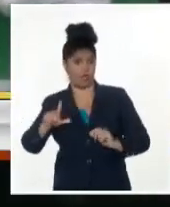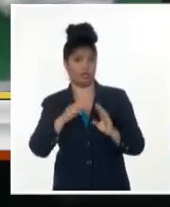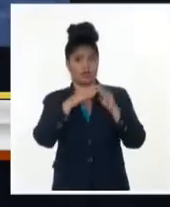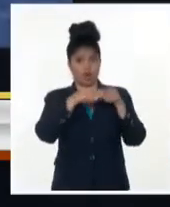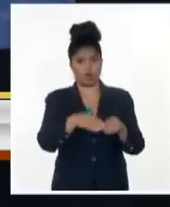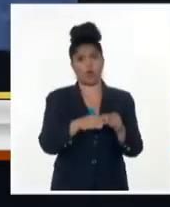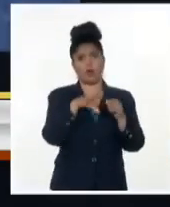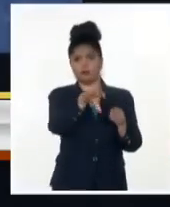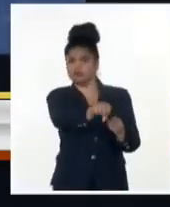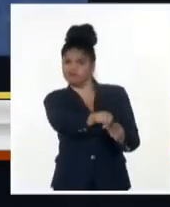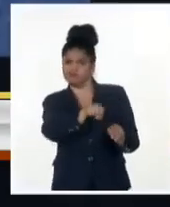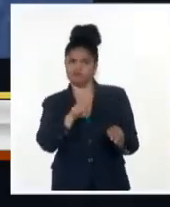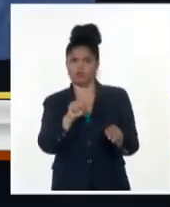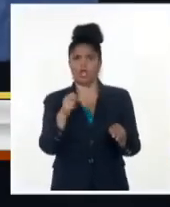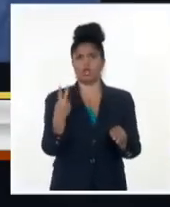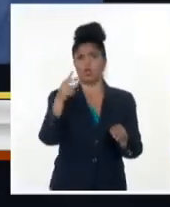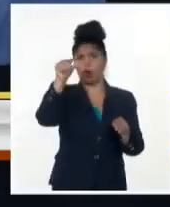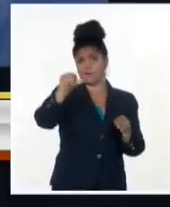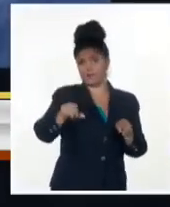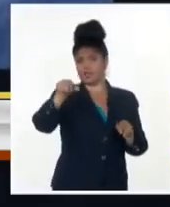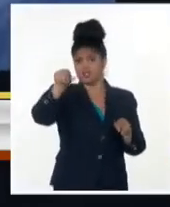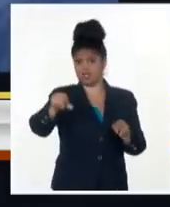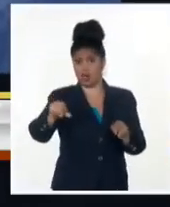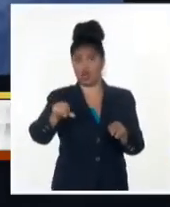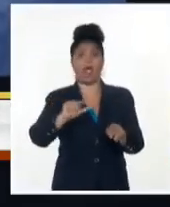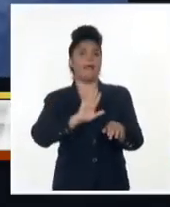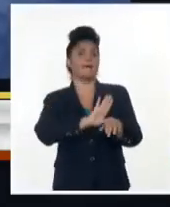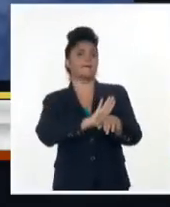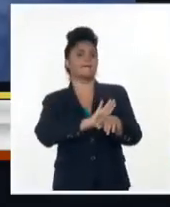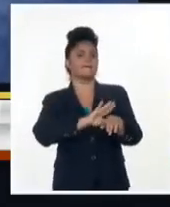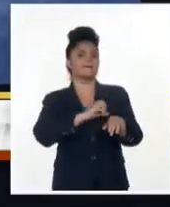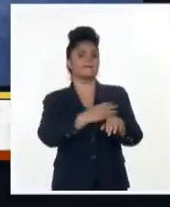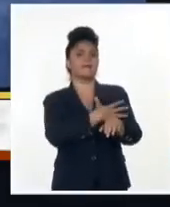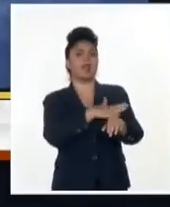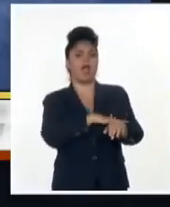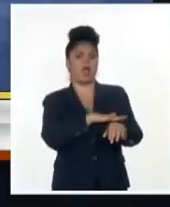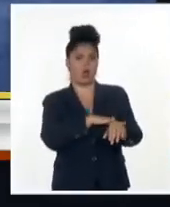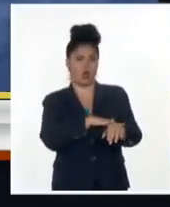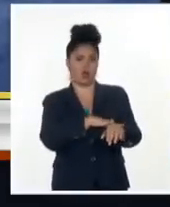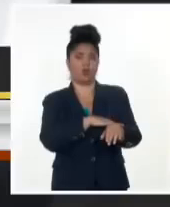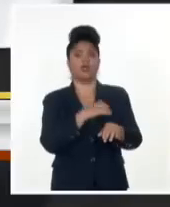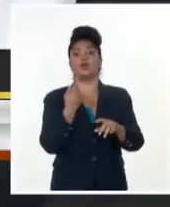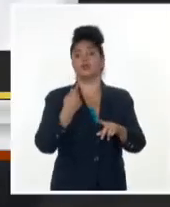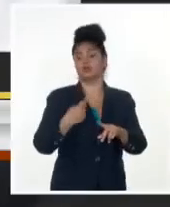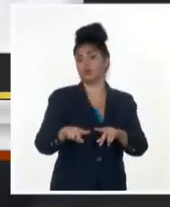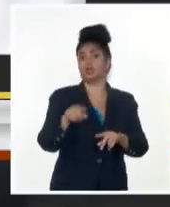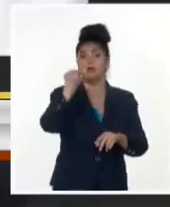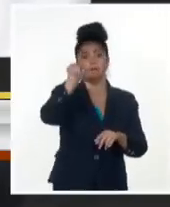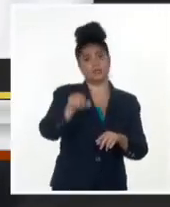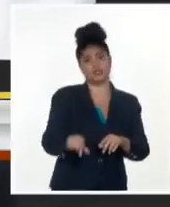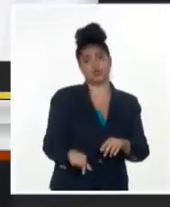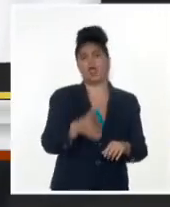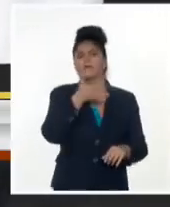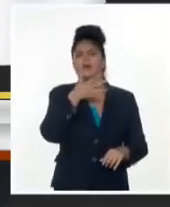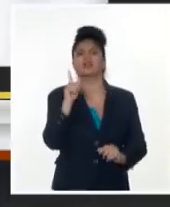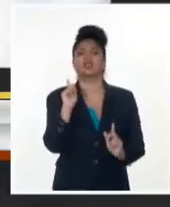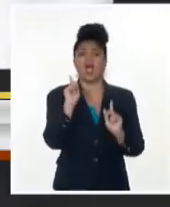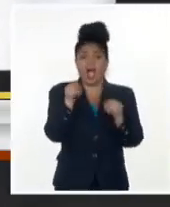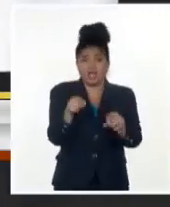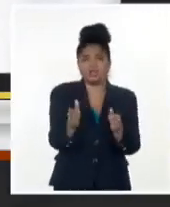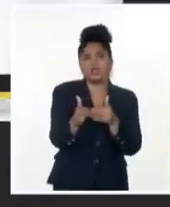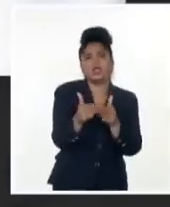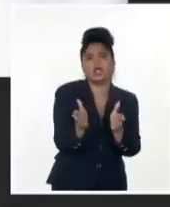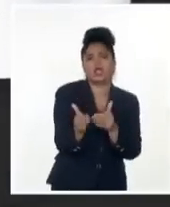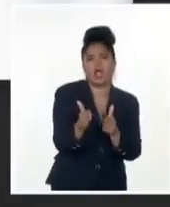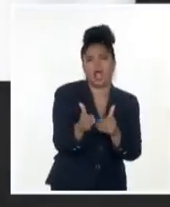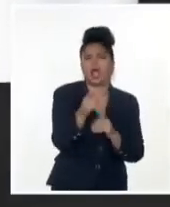embarcación con 2 tripulantes a bordo de color blanco y 2 motores fuera de borda, sospechosa de narcotráfico.